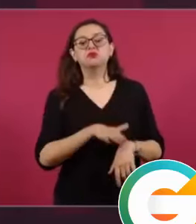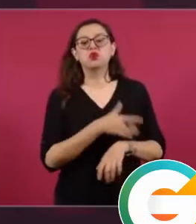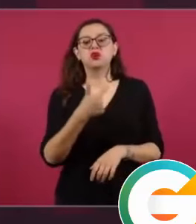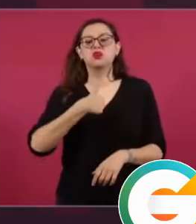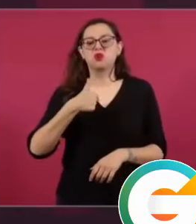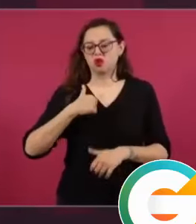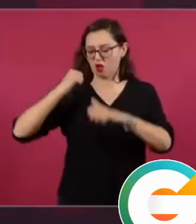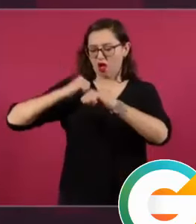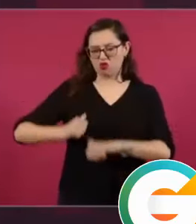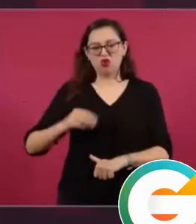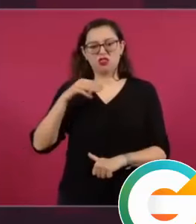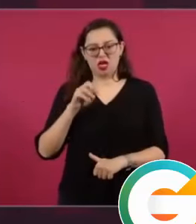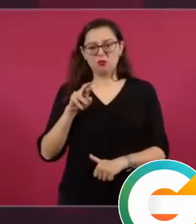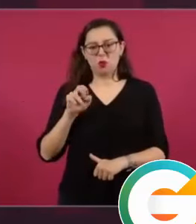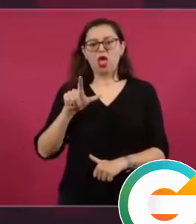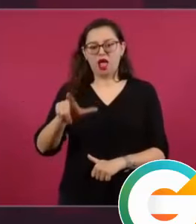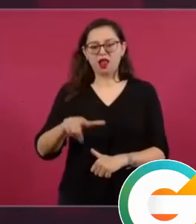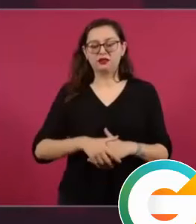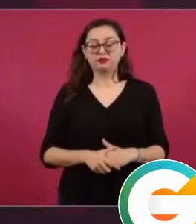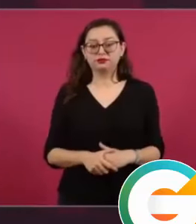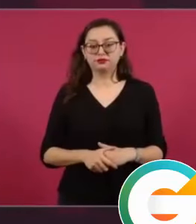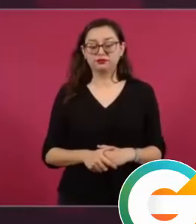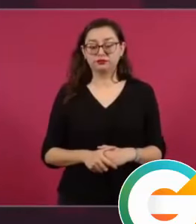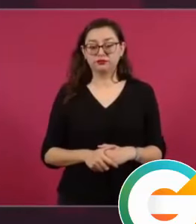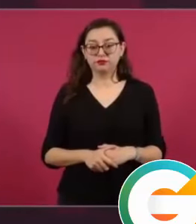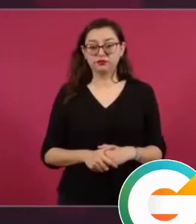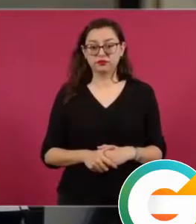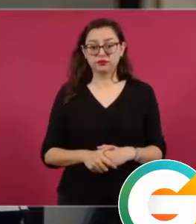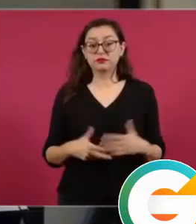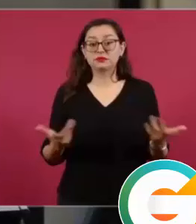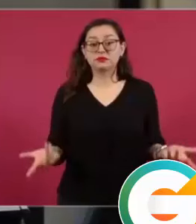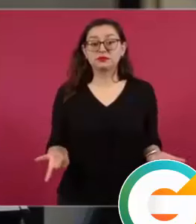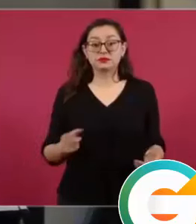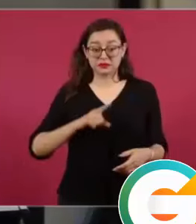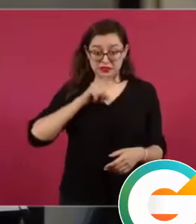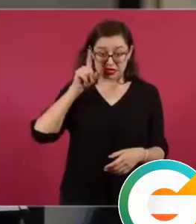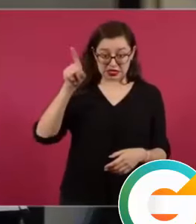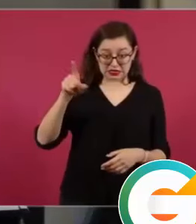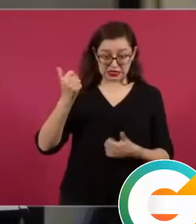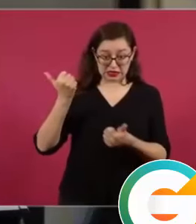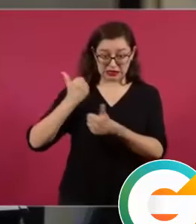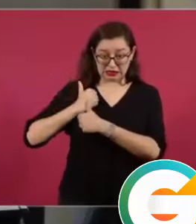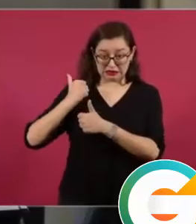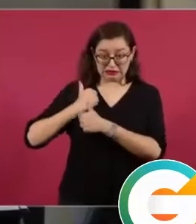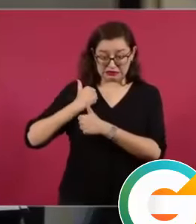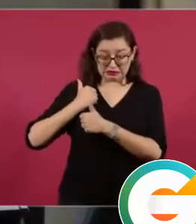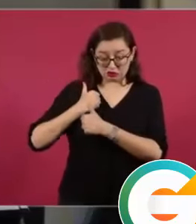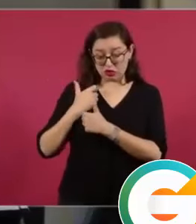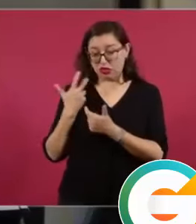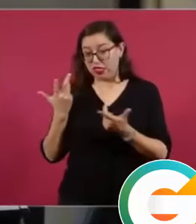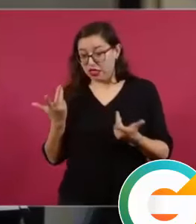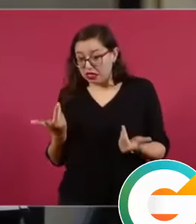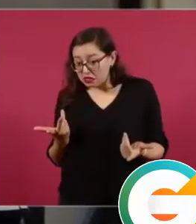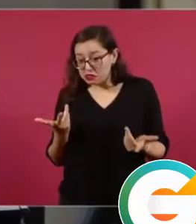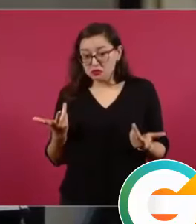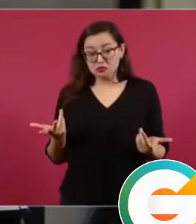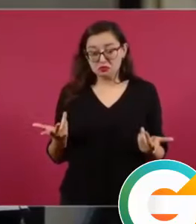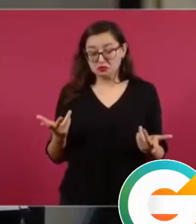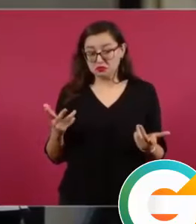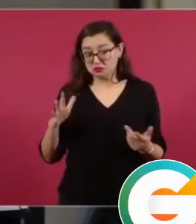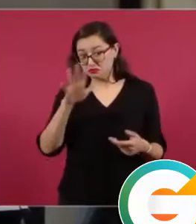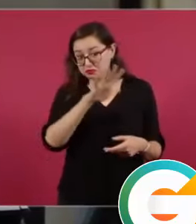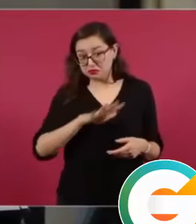Te lo aseguro. Presidente, ¿las Fuerzas Armadas que están desplegadas en Sinaloa y en la región llevan alguna instrucción en particular